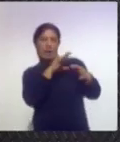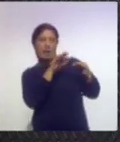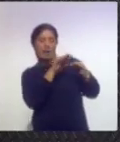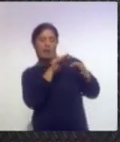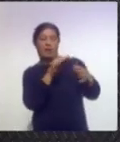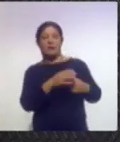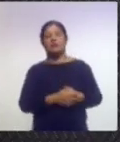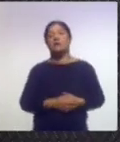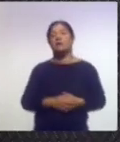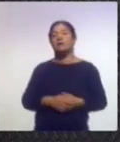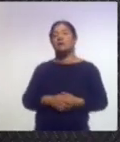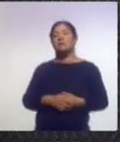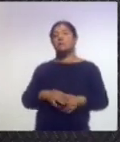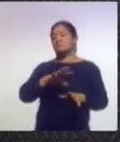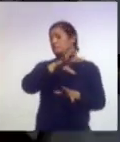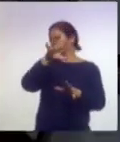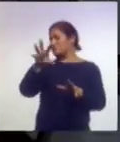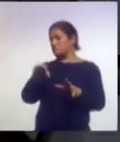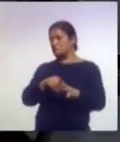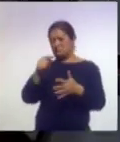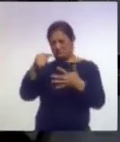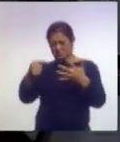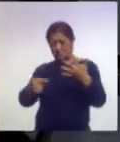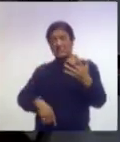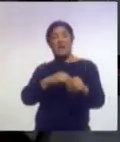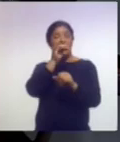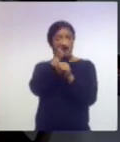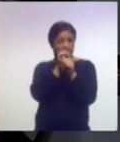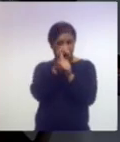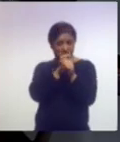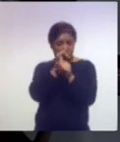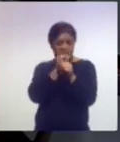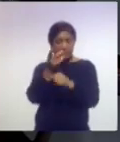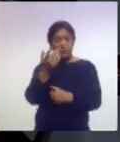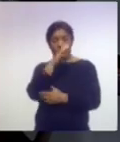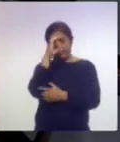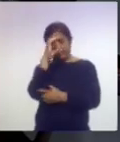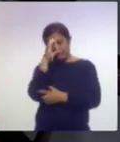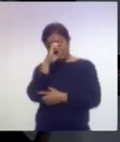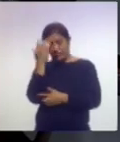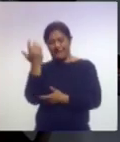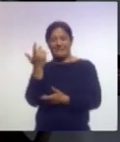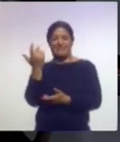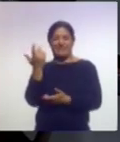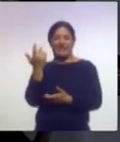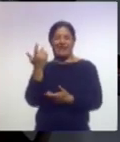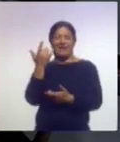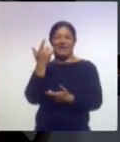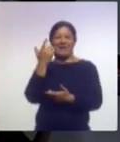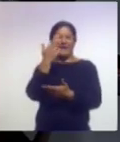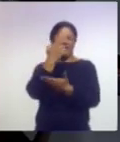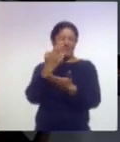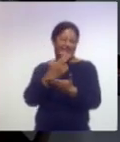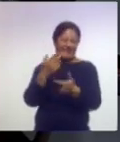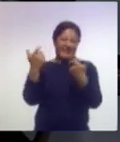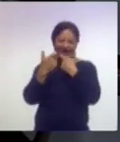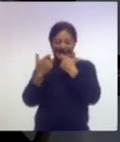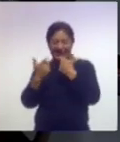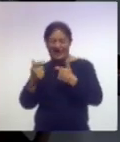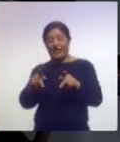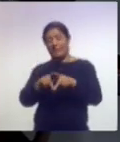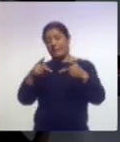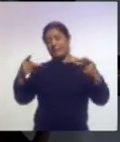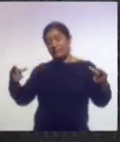es cobertura multiformato, periodismo de investigación, fotografía, caricatura, humor, periodismo de